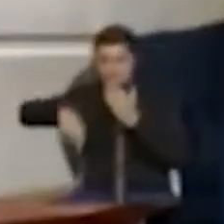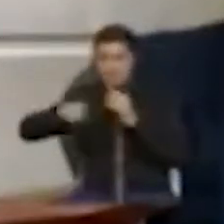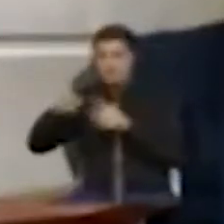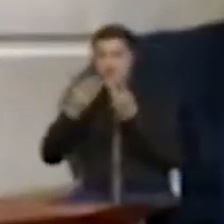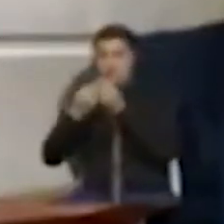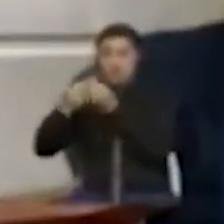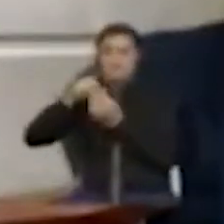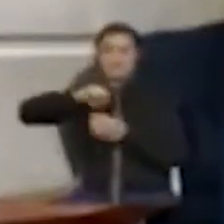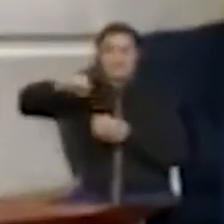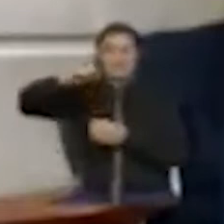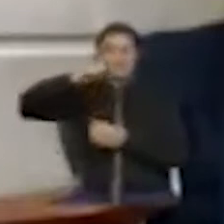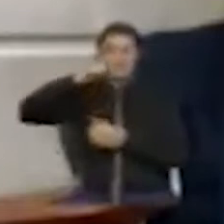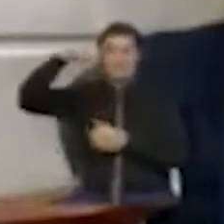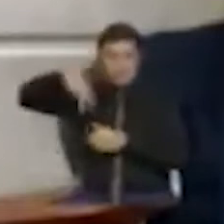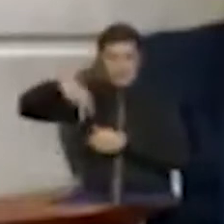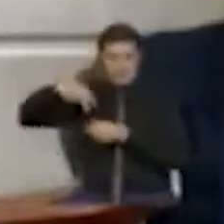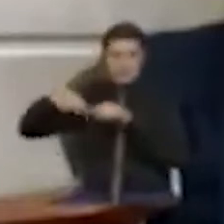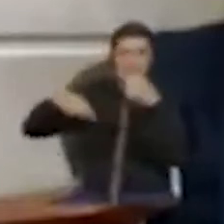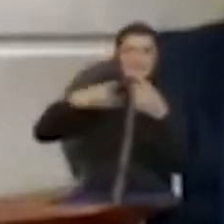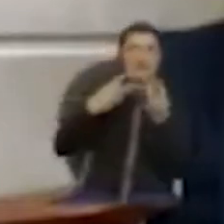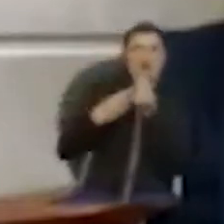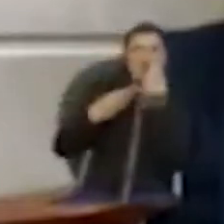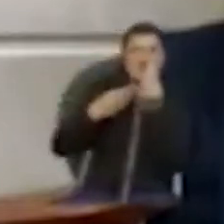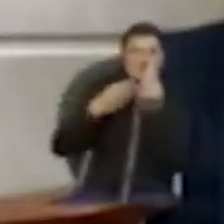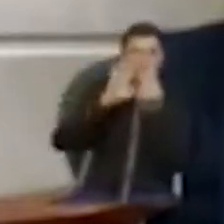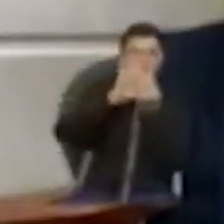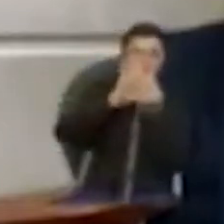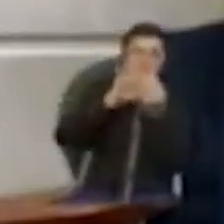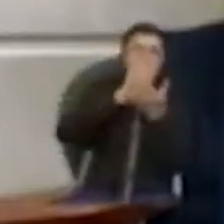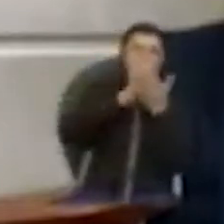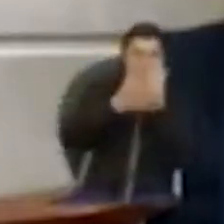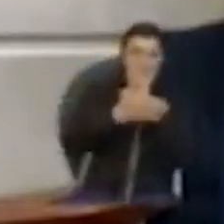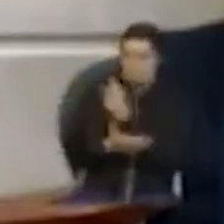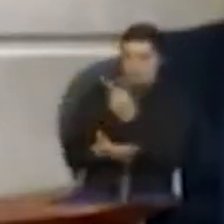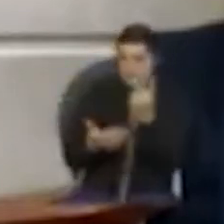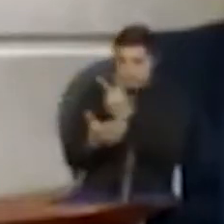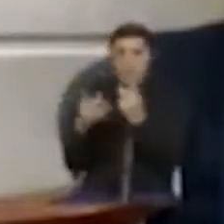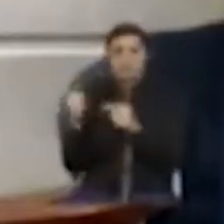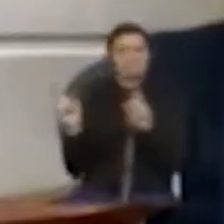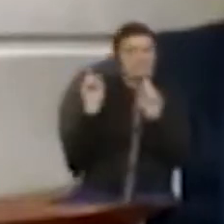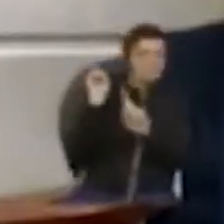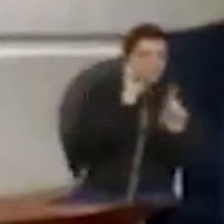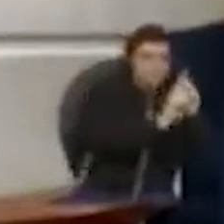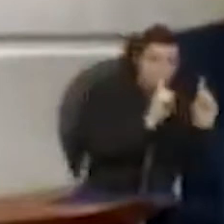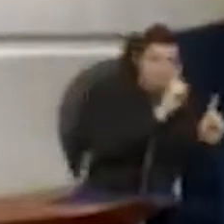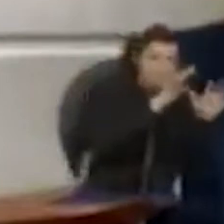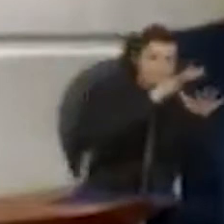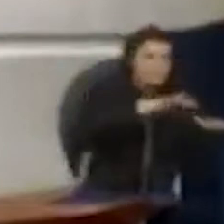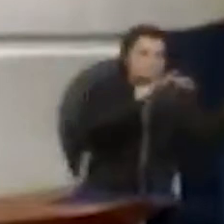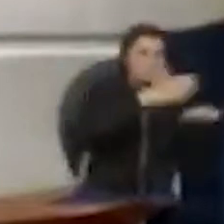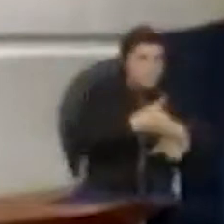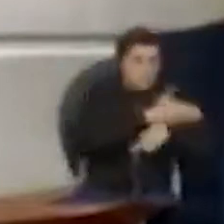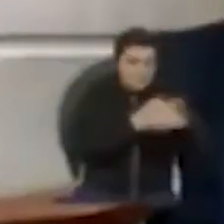Derechos Humanos y a la Comisión de Paz visitar los territorios como el que el senador Carreño del Centro Democrático